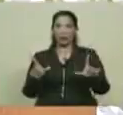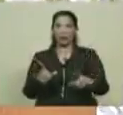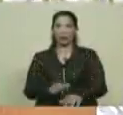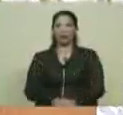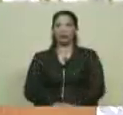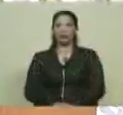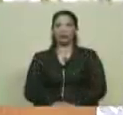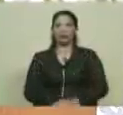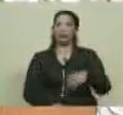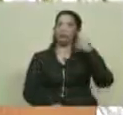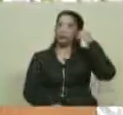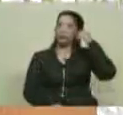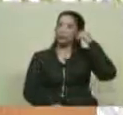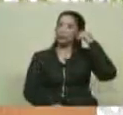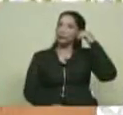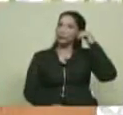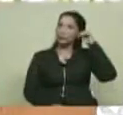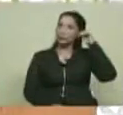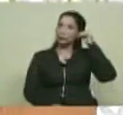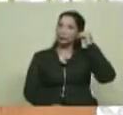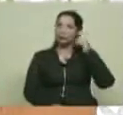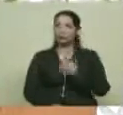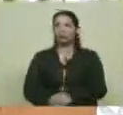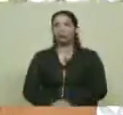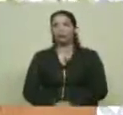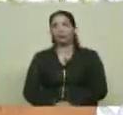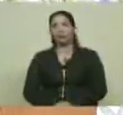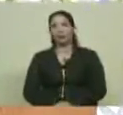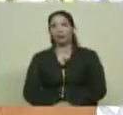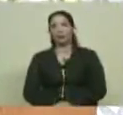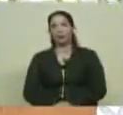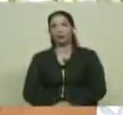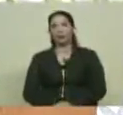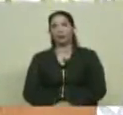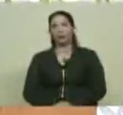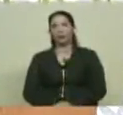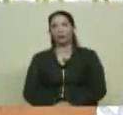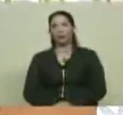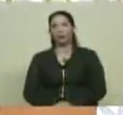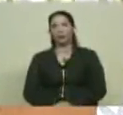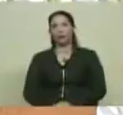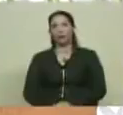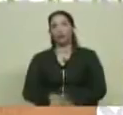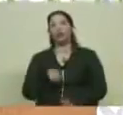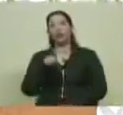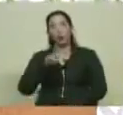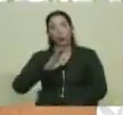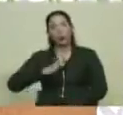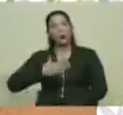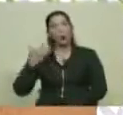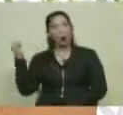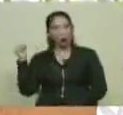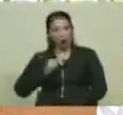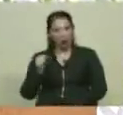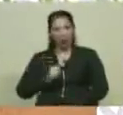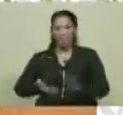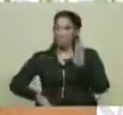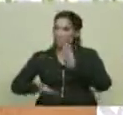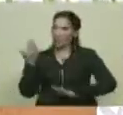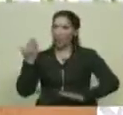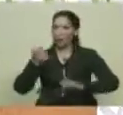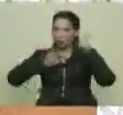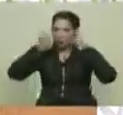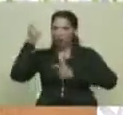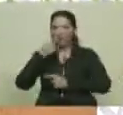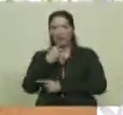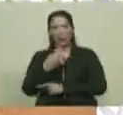así? Chávez no le dijo, te estamos esperando. ACUDE, Chávez le dijo, tú sí puedes, vamos, vamos, y se fue